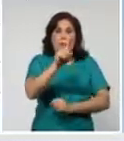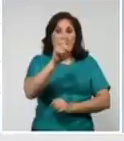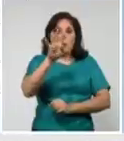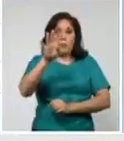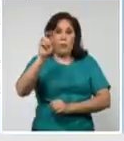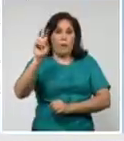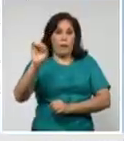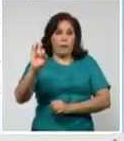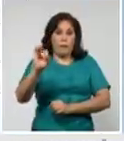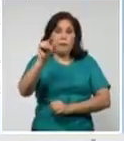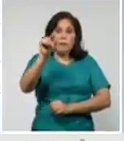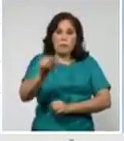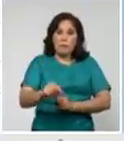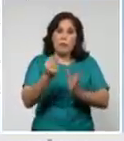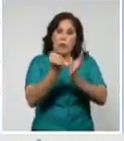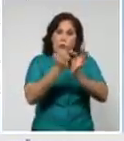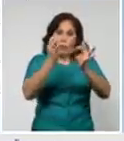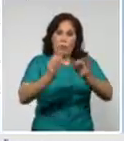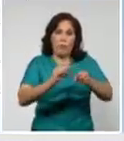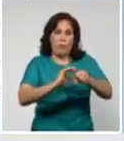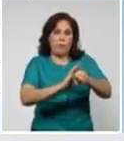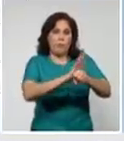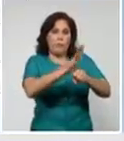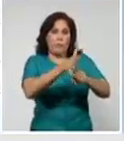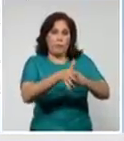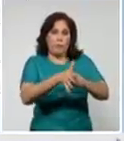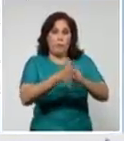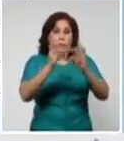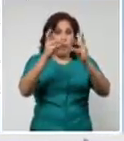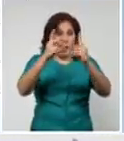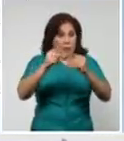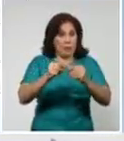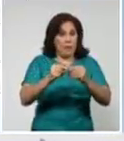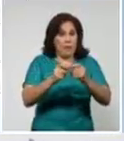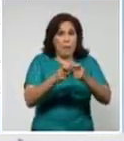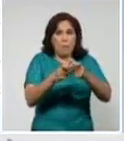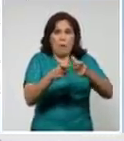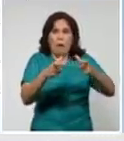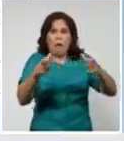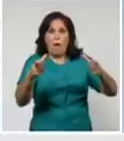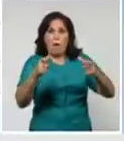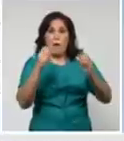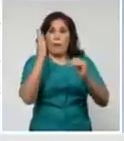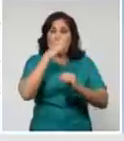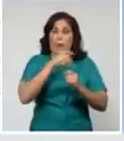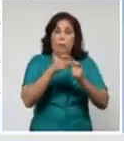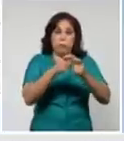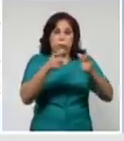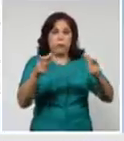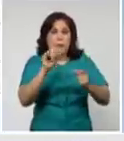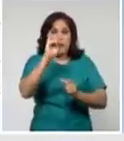276.147 casos confirmados. Y la cifra todavía más elevada de